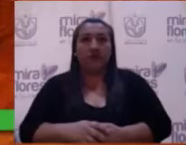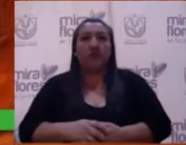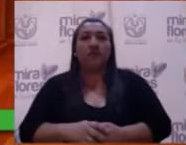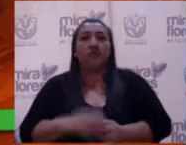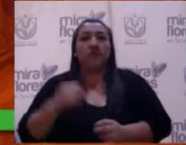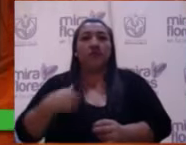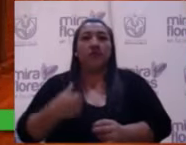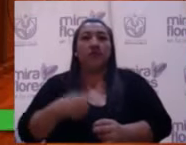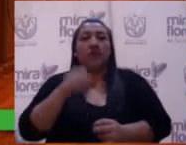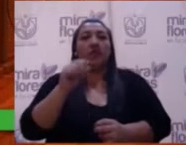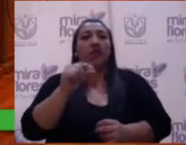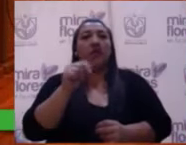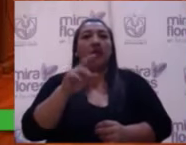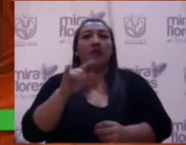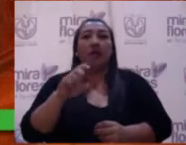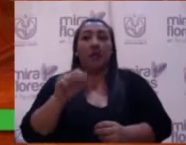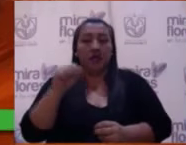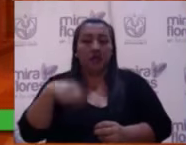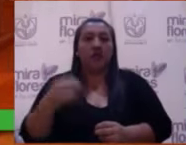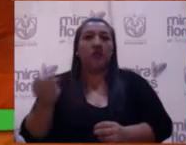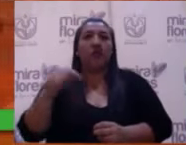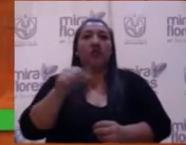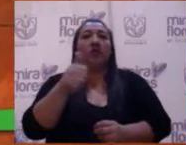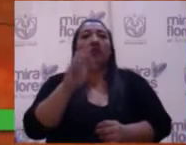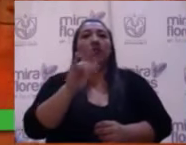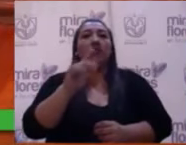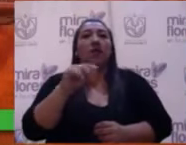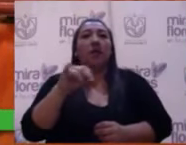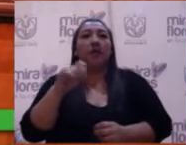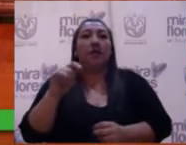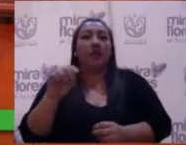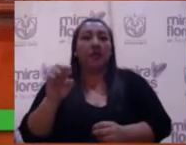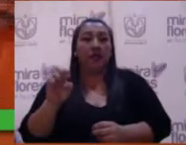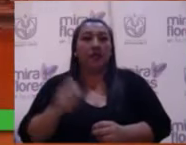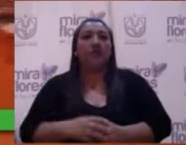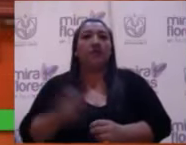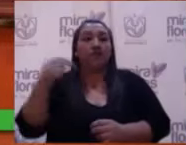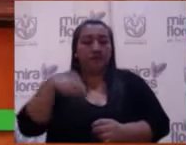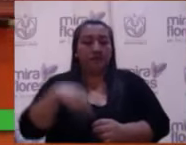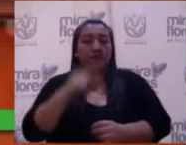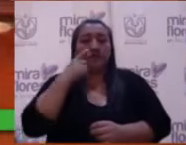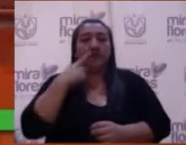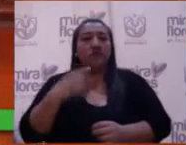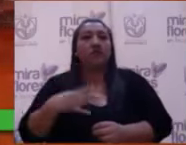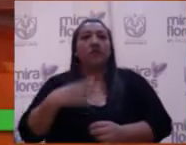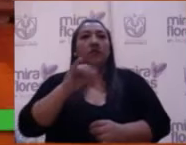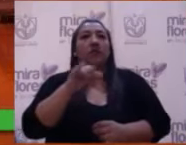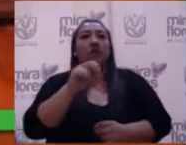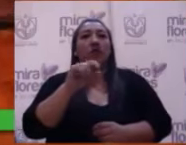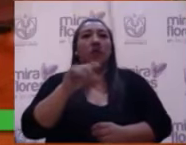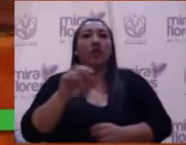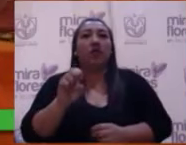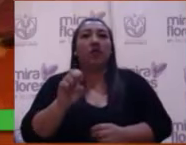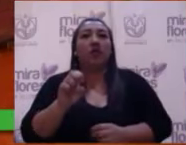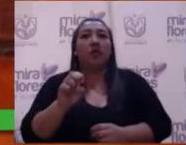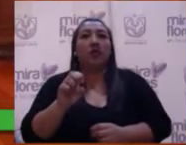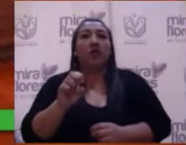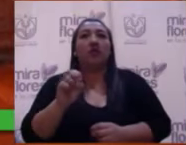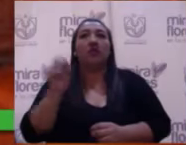Señor Alfredo Lee Gabriel. Señor Martín Bustamante Castro. Señor Jorge de Albertis González del